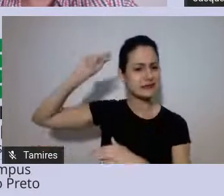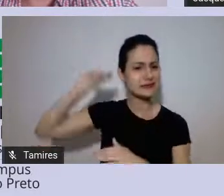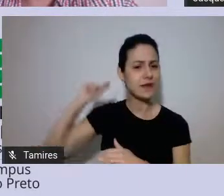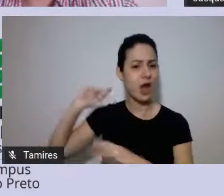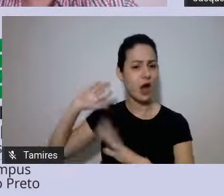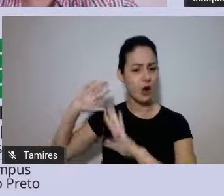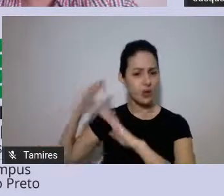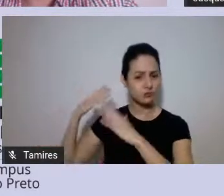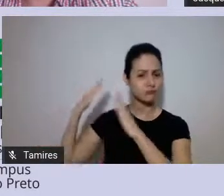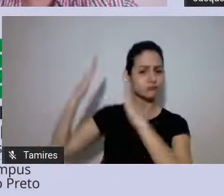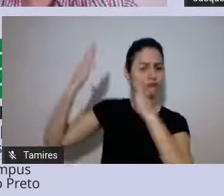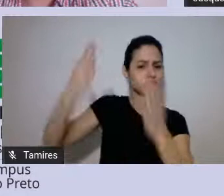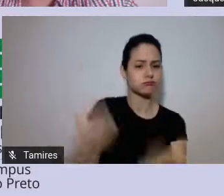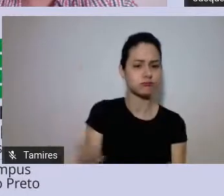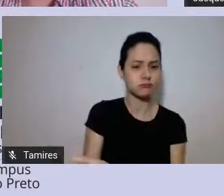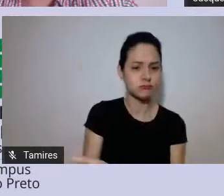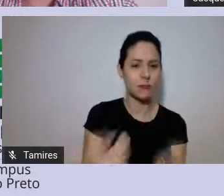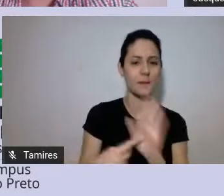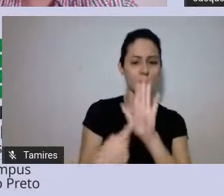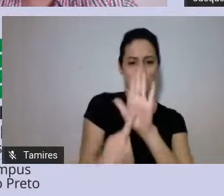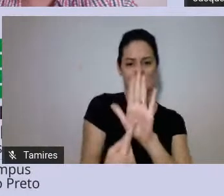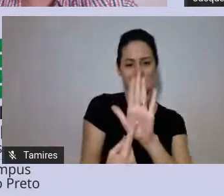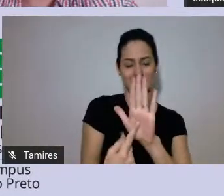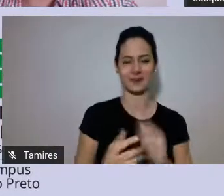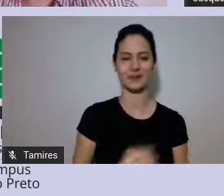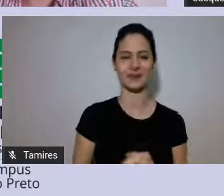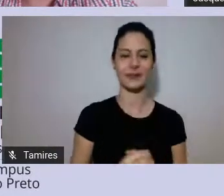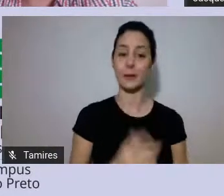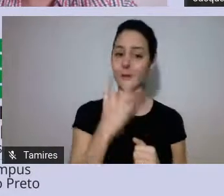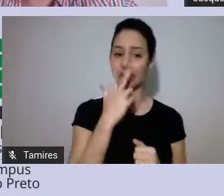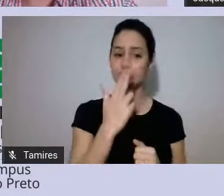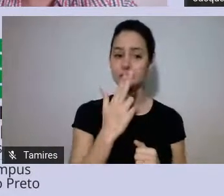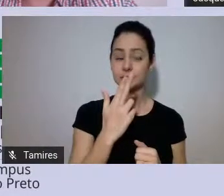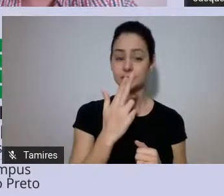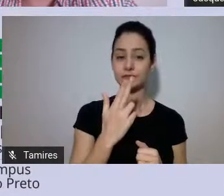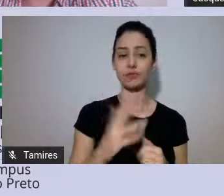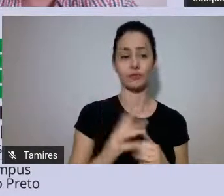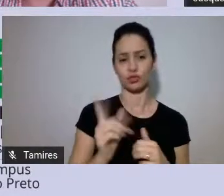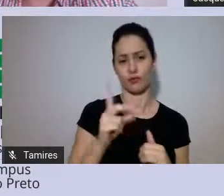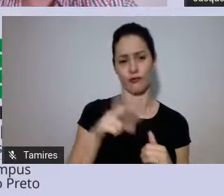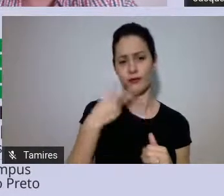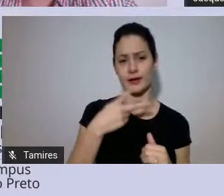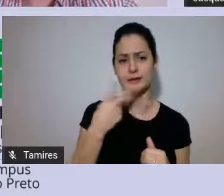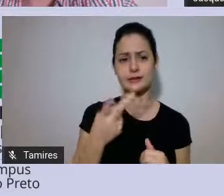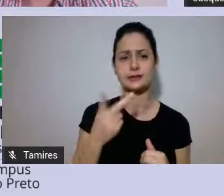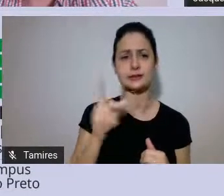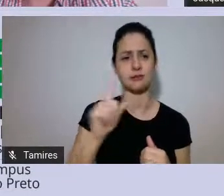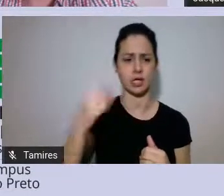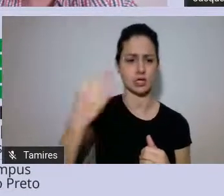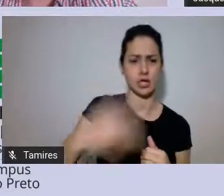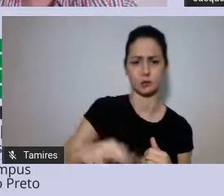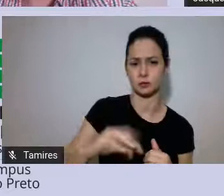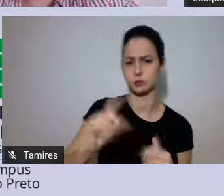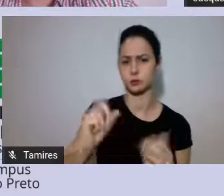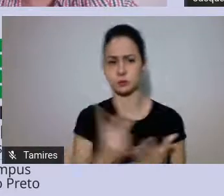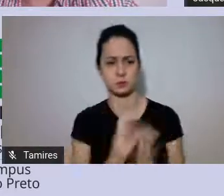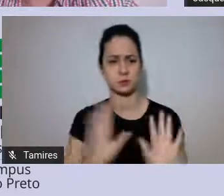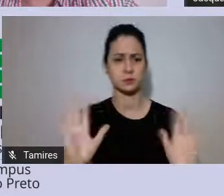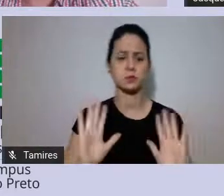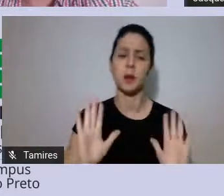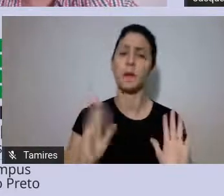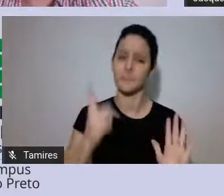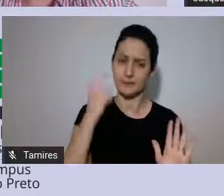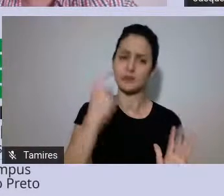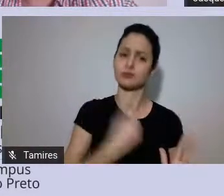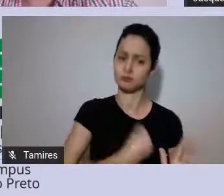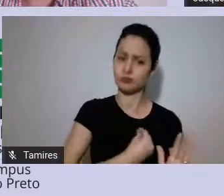traerla hacia el presente. Me parece que, no estoy diciendo que sea incorrecto, me parece que es válido y creo que es